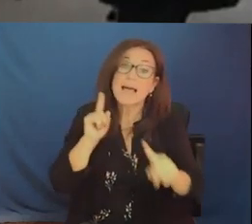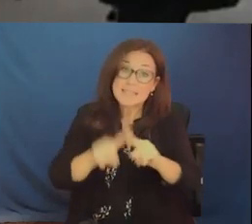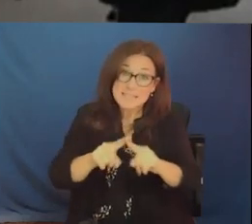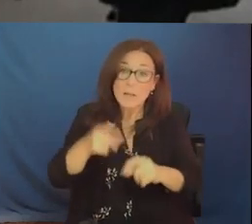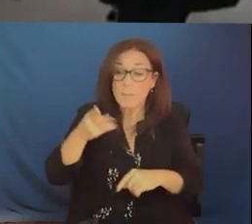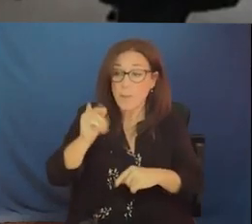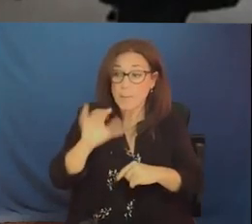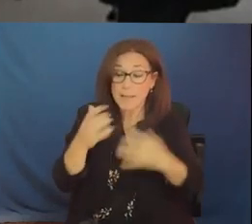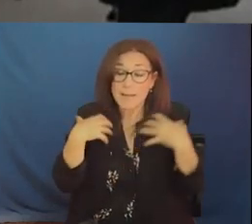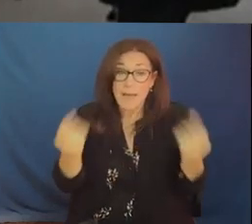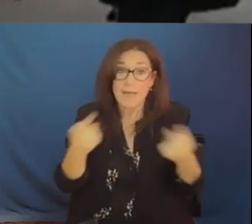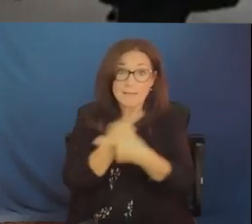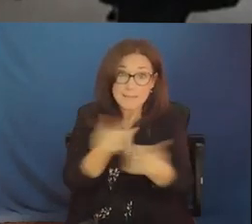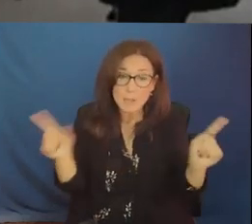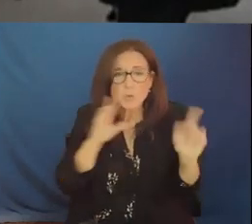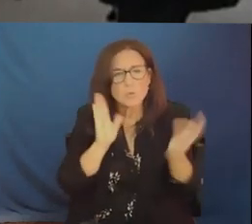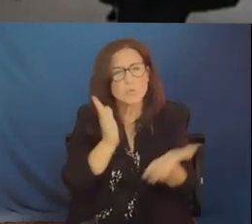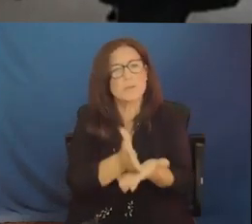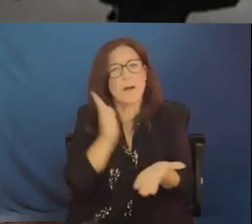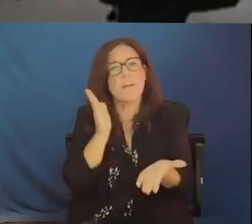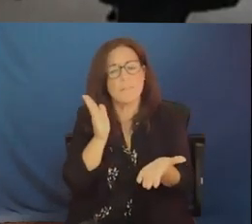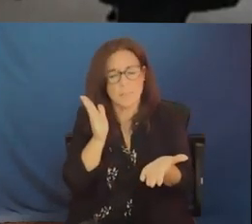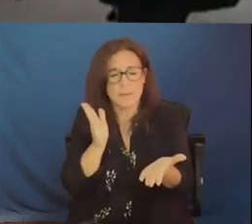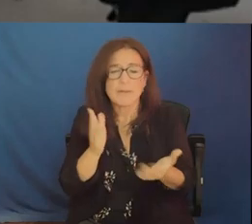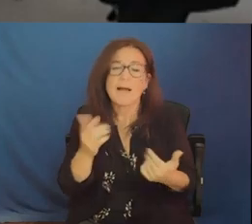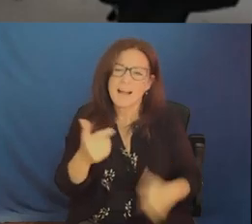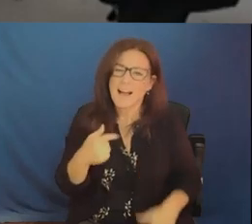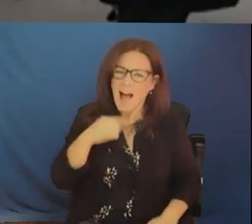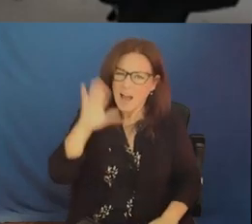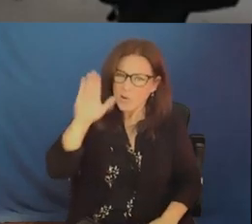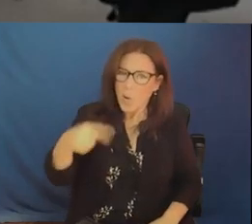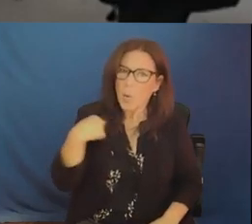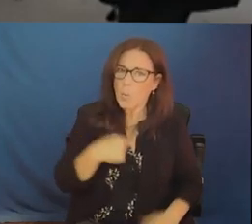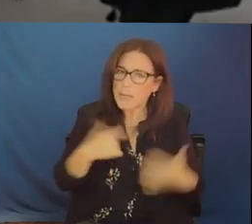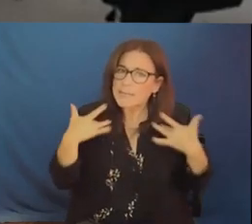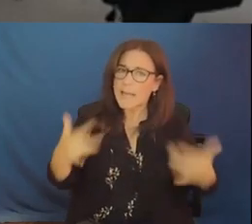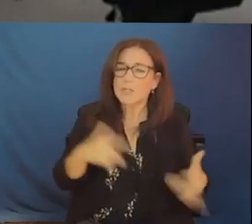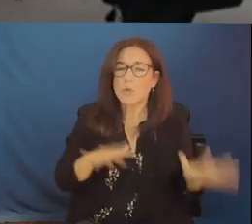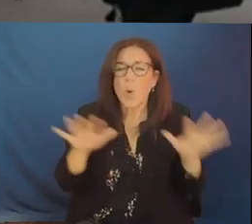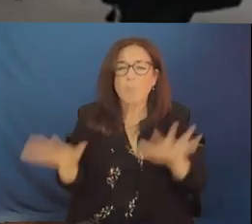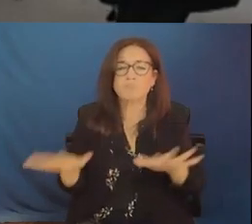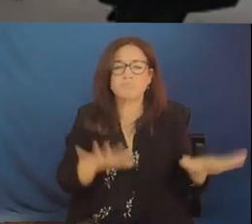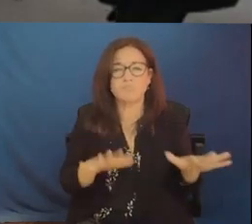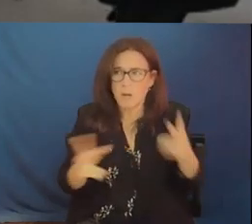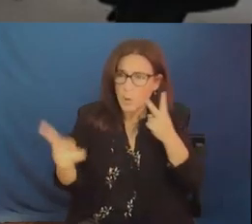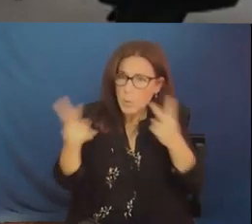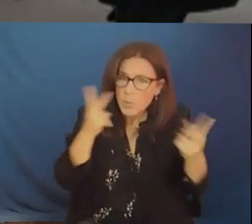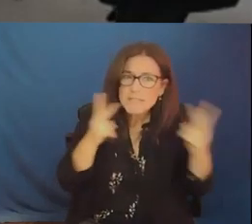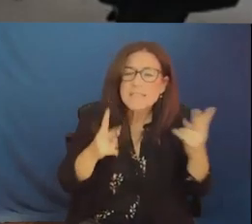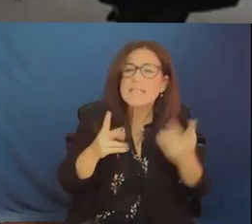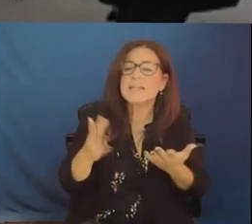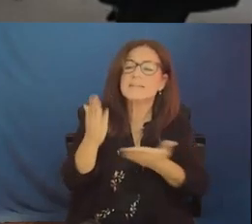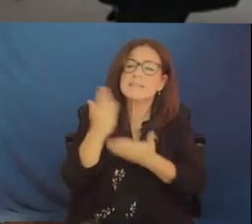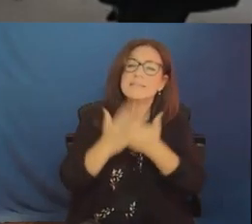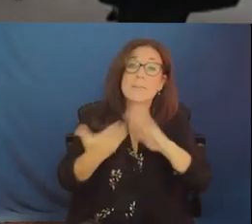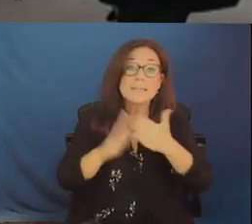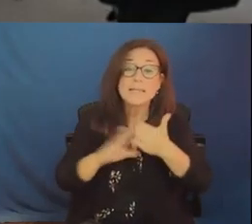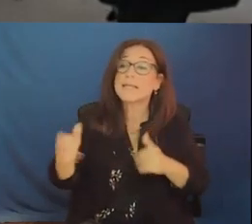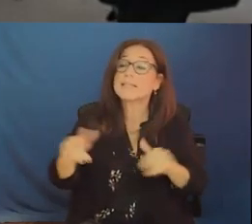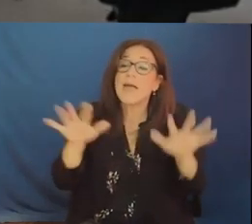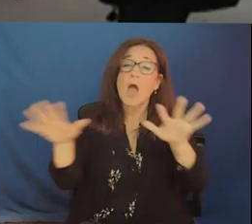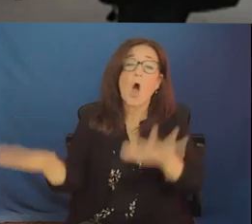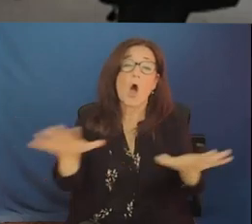parte del departamento de salud pública que estamos a salvo de utilizar yo sé que todos queremos bajar la guardia pero hemos visto en otras ciudades y en